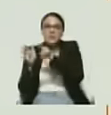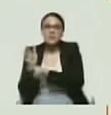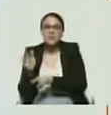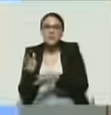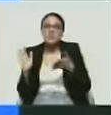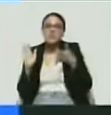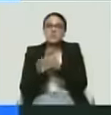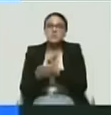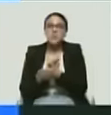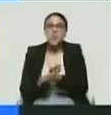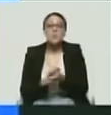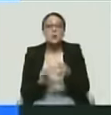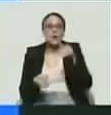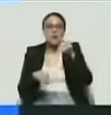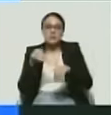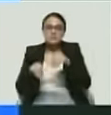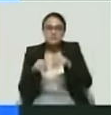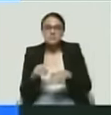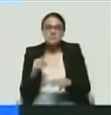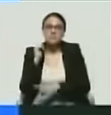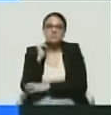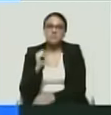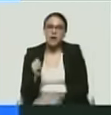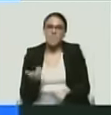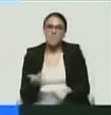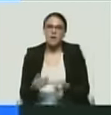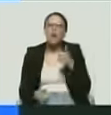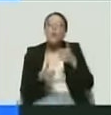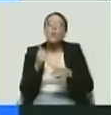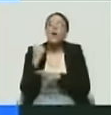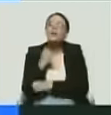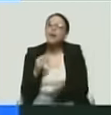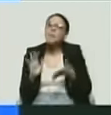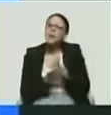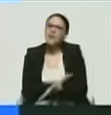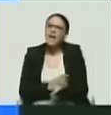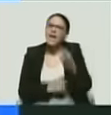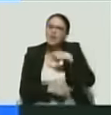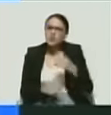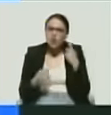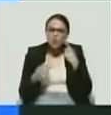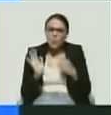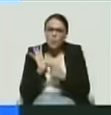mesa? Nosotros estamos en nuestras elecciones. Nosotros estamos